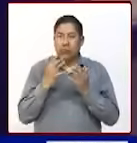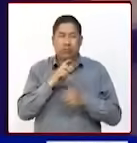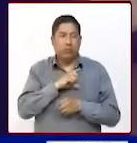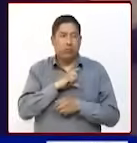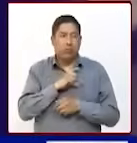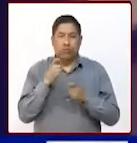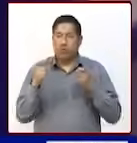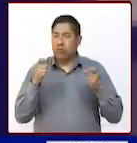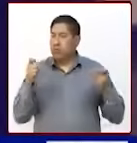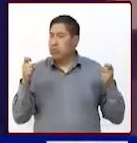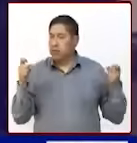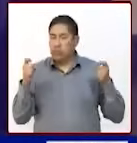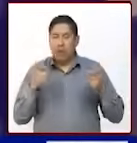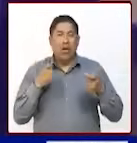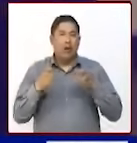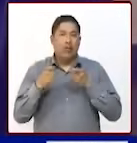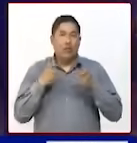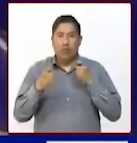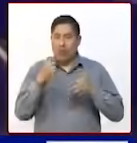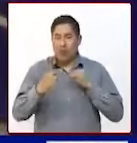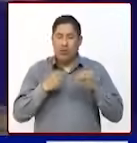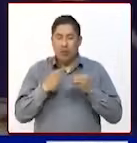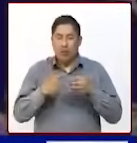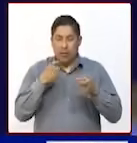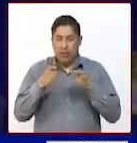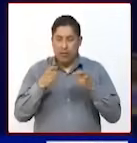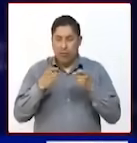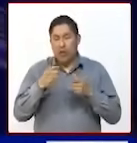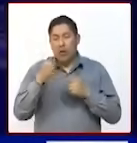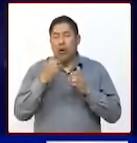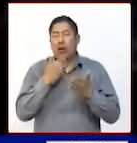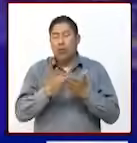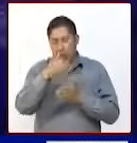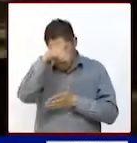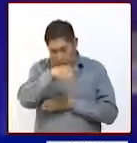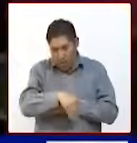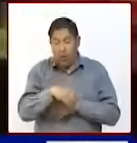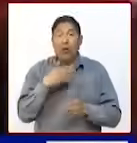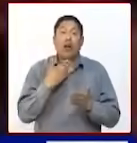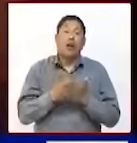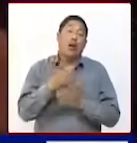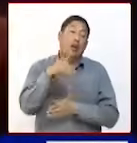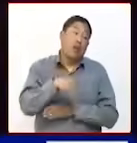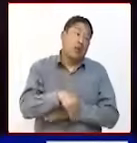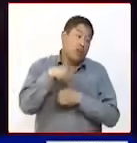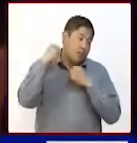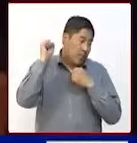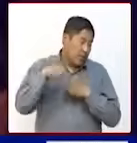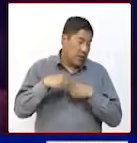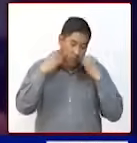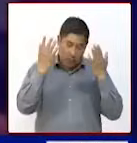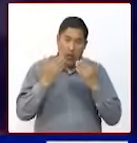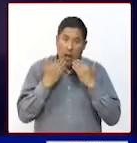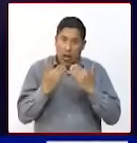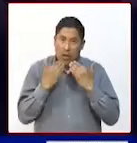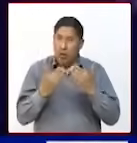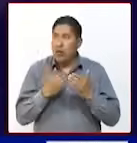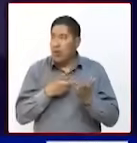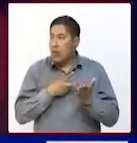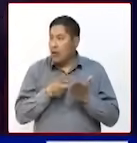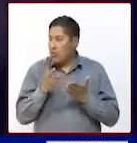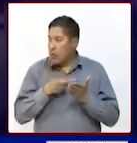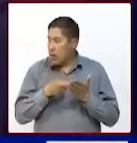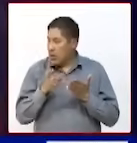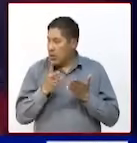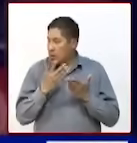El día de hoy empieza los controles respecto al auto de buen gobierno. Coronel, ¿cómo está? Muy buenas noches. Muy buenas noches, sí, muchas gracias. Evidentemente,